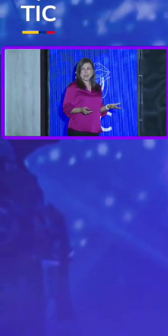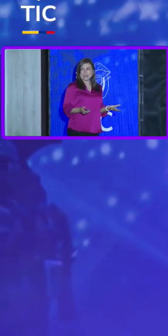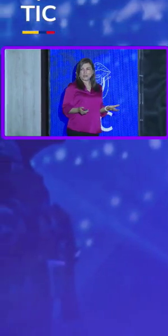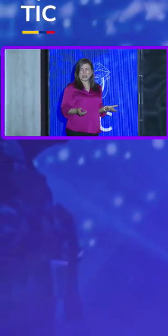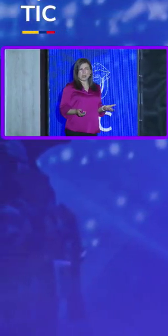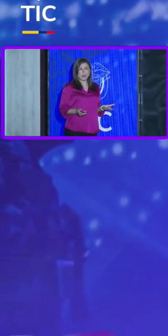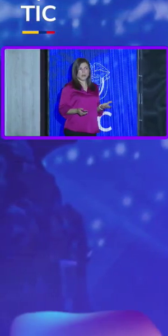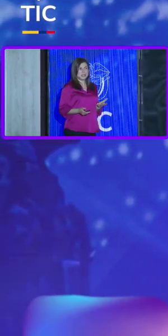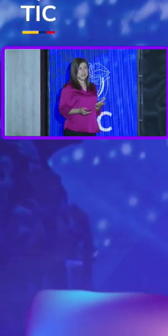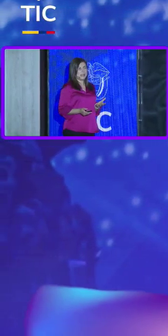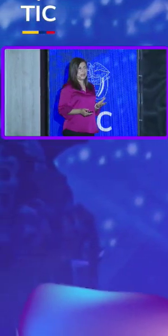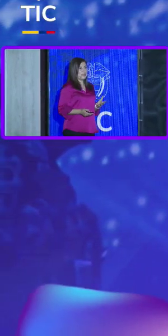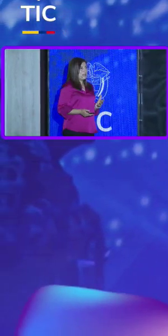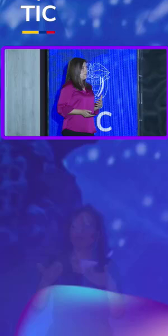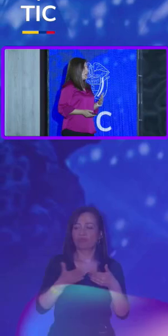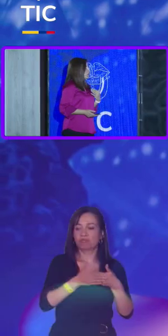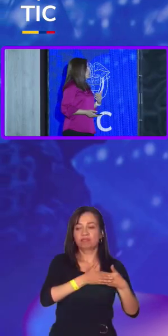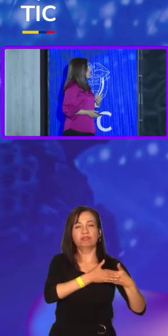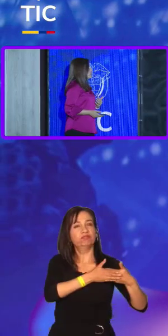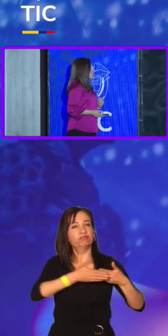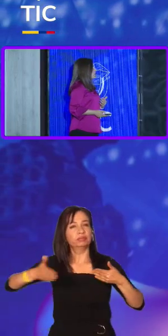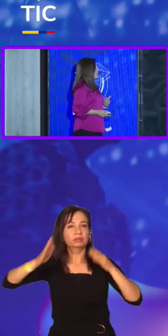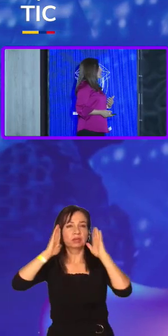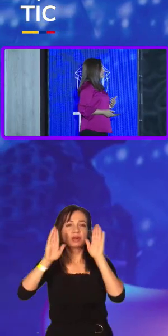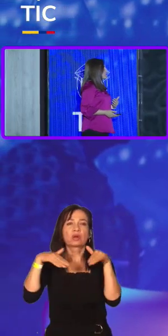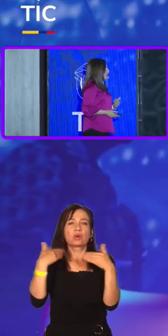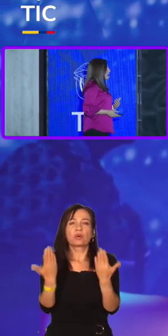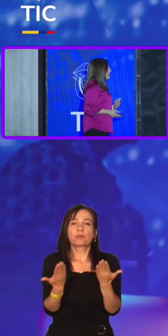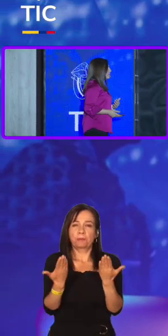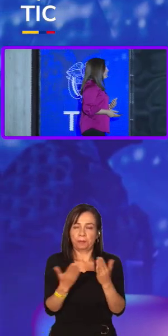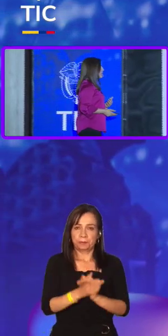¿por dónde empiezo? ¿Qué debo considerar? Para nosotros